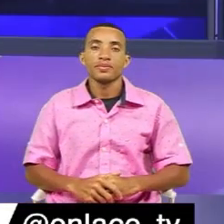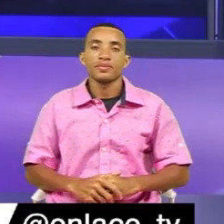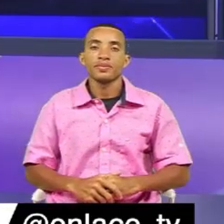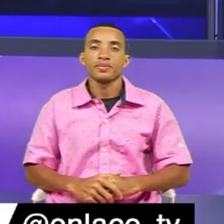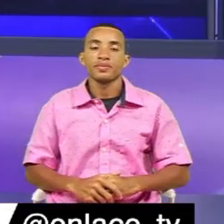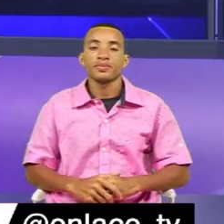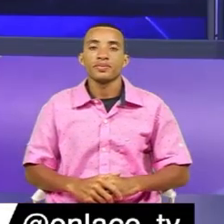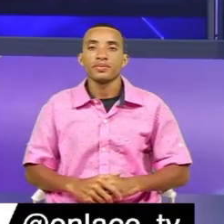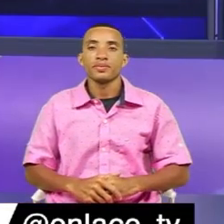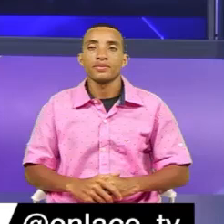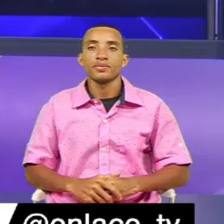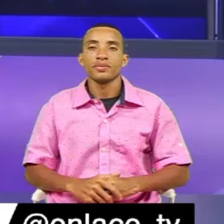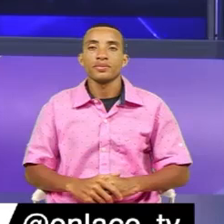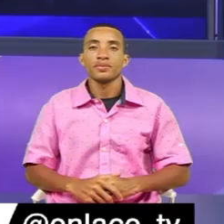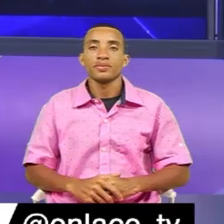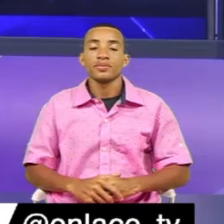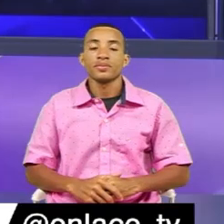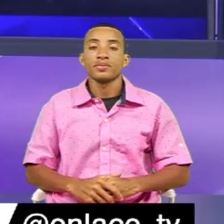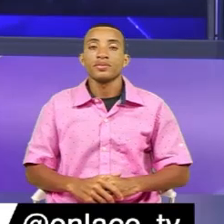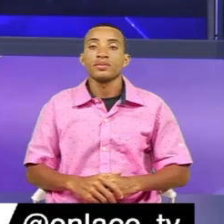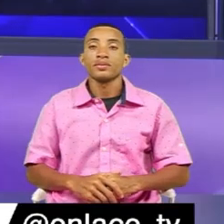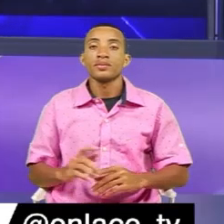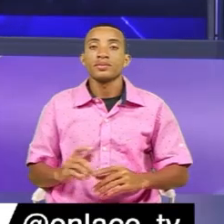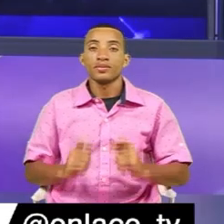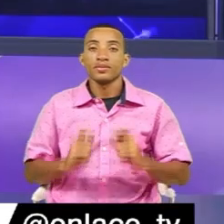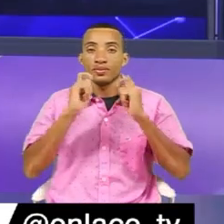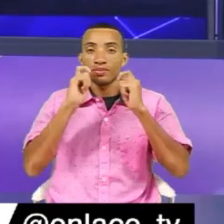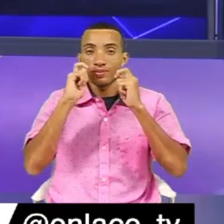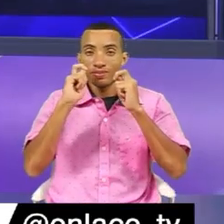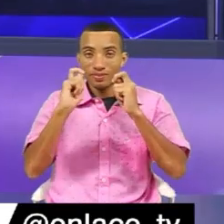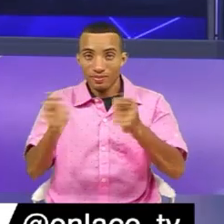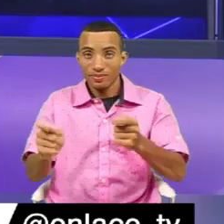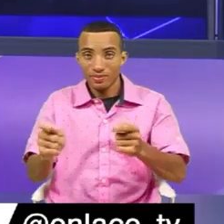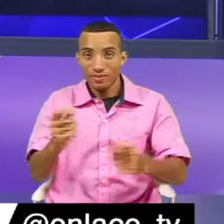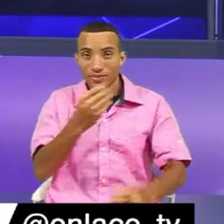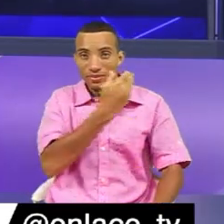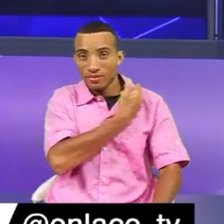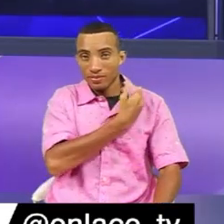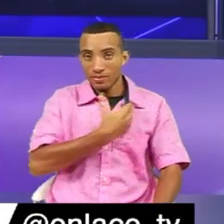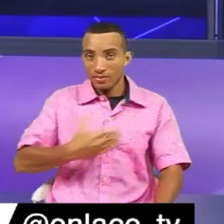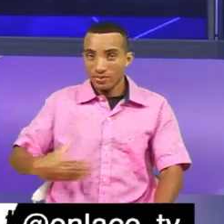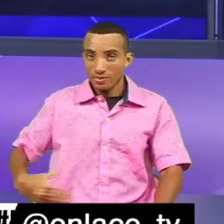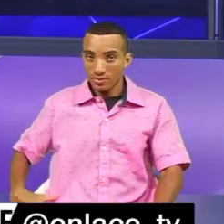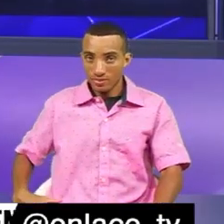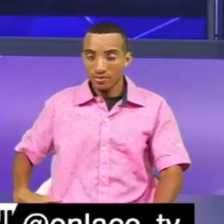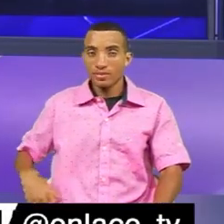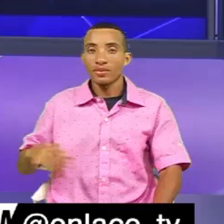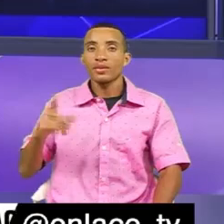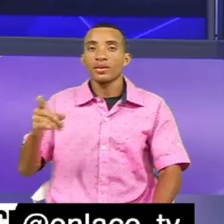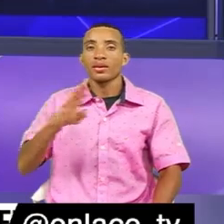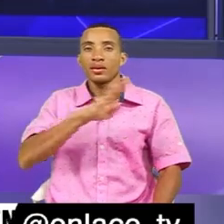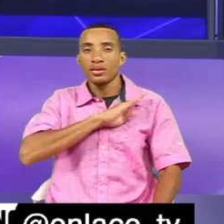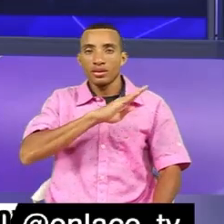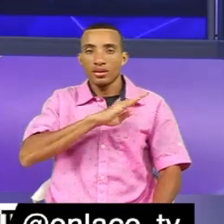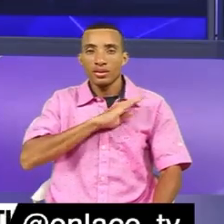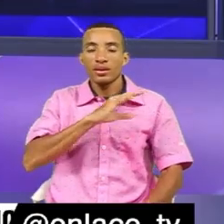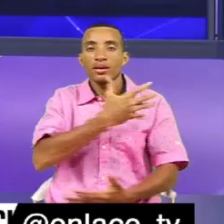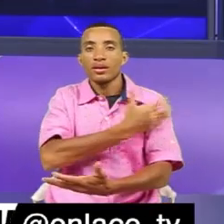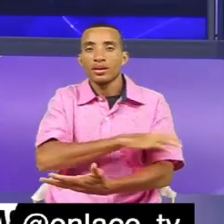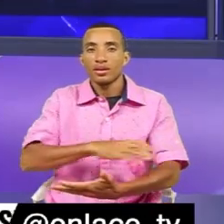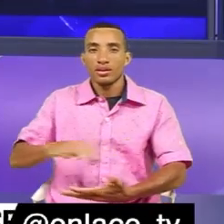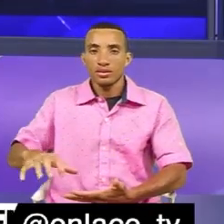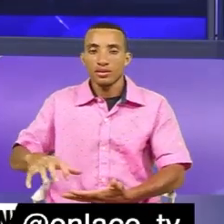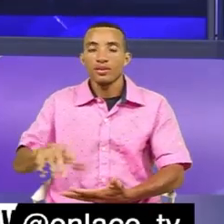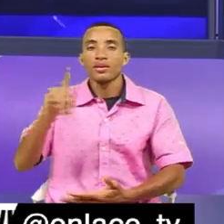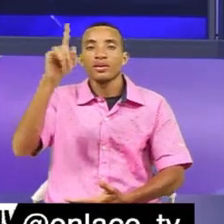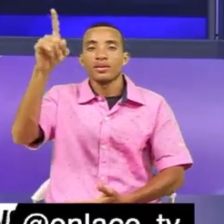Y confirman la elección del alcalde de Sabana de Torres, Sneider Pinilla. El fallo no tiene apelación alguna, es de única instancia.